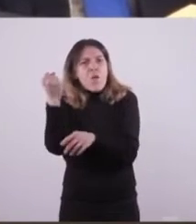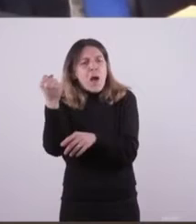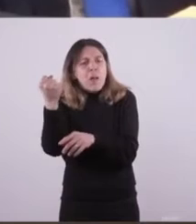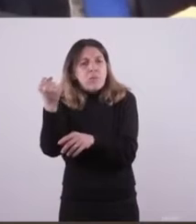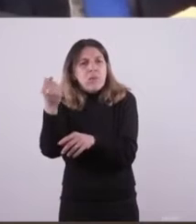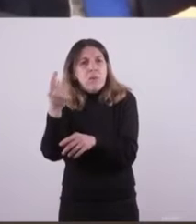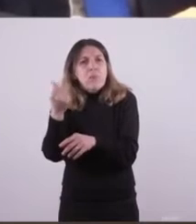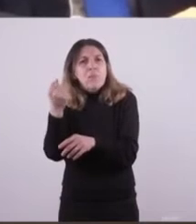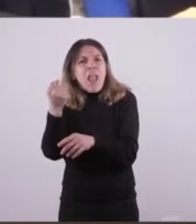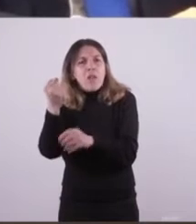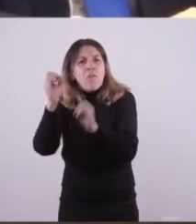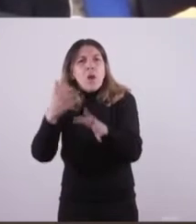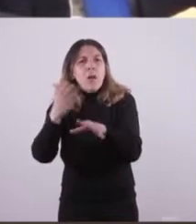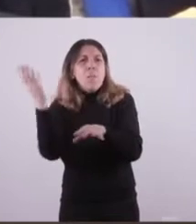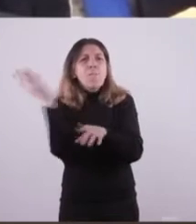que crece la inflación.